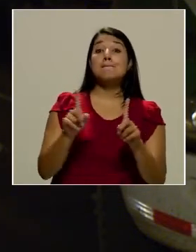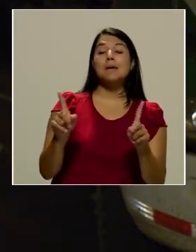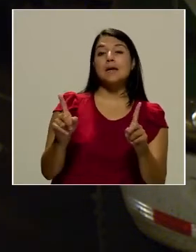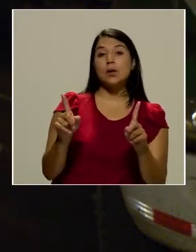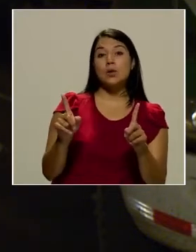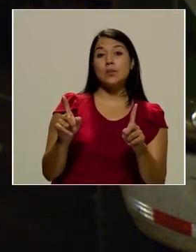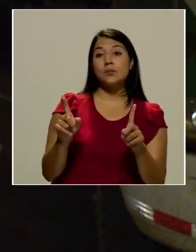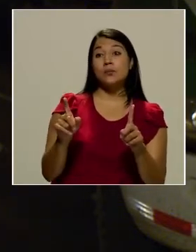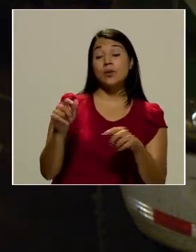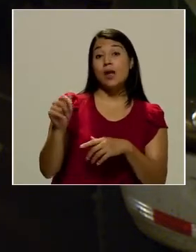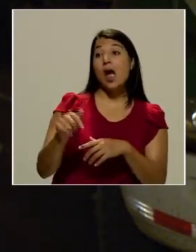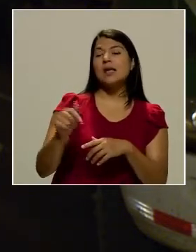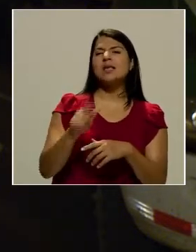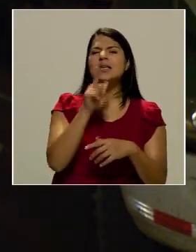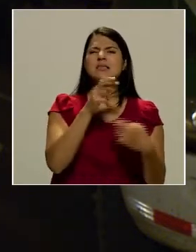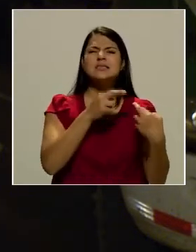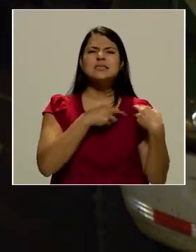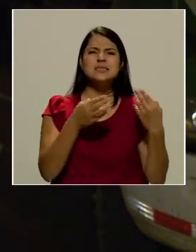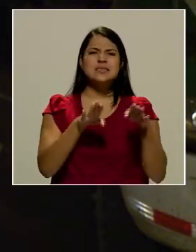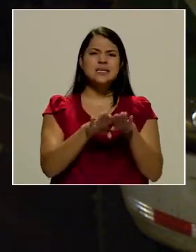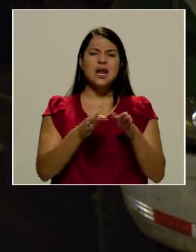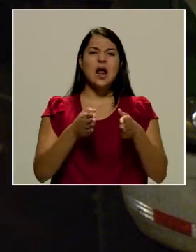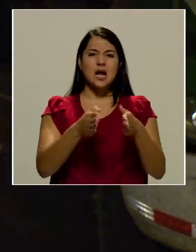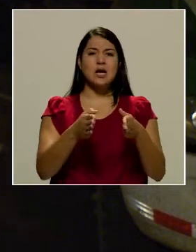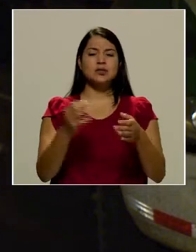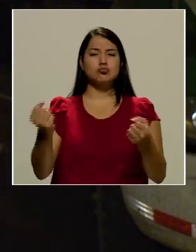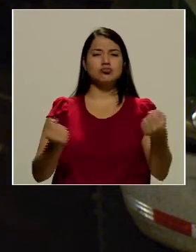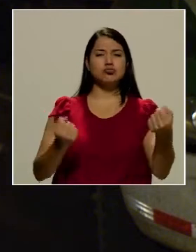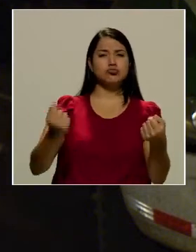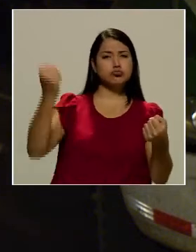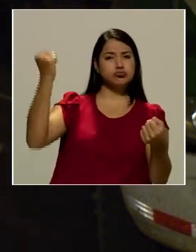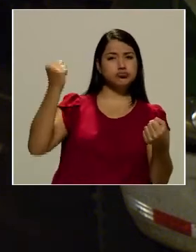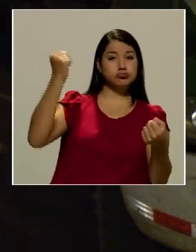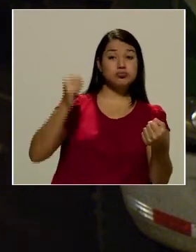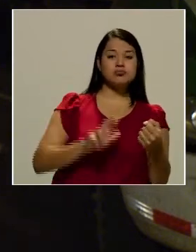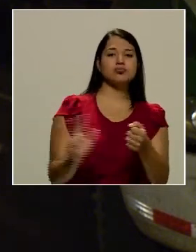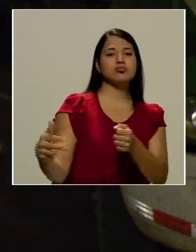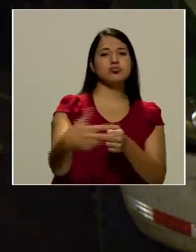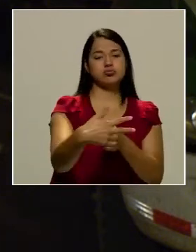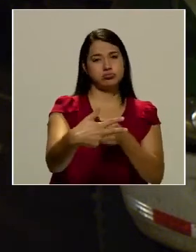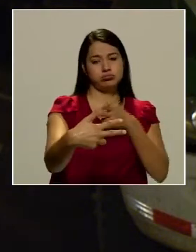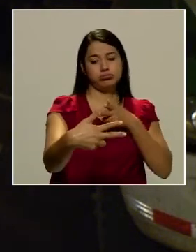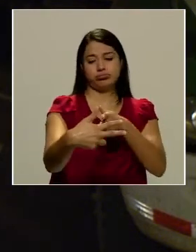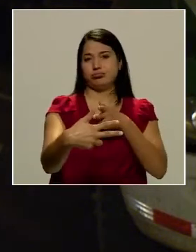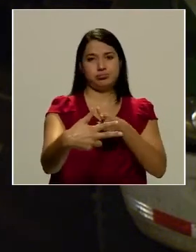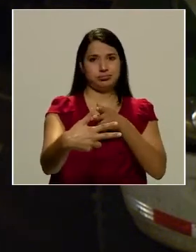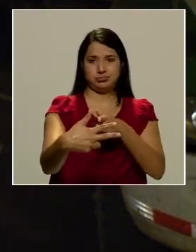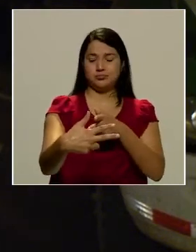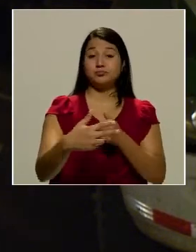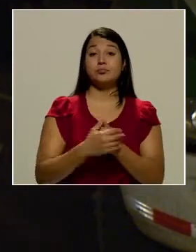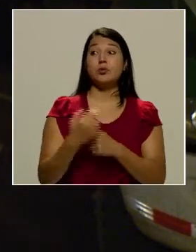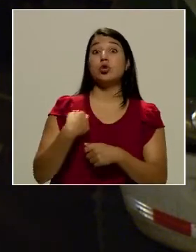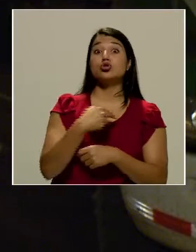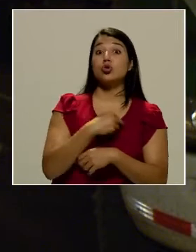son los transportistas, los camioneros. Conversamos esta tarde con algunos de los que están todavía en la